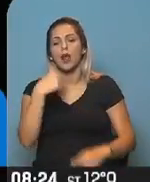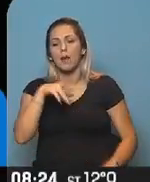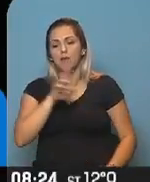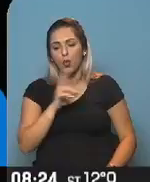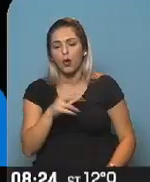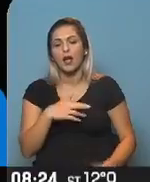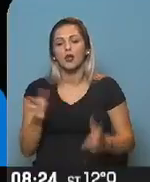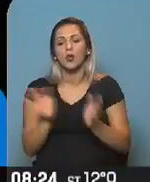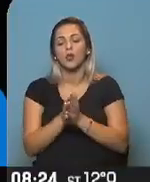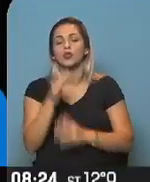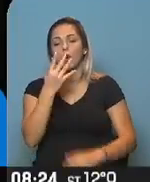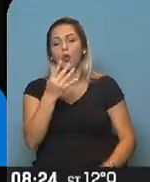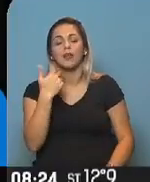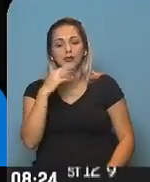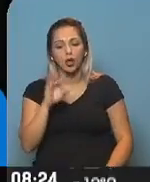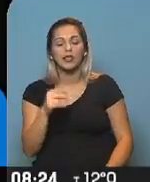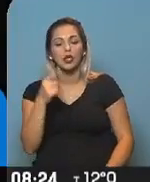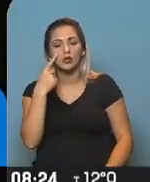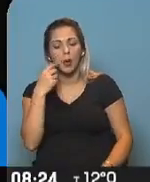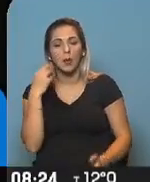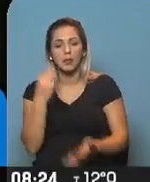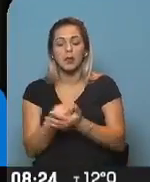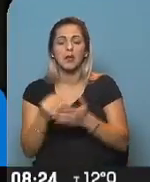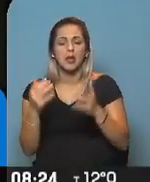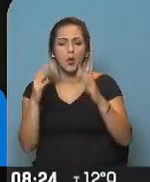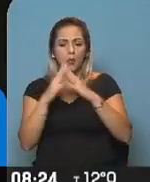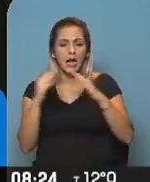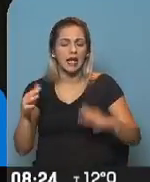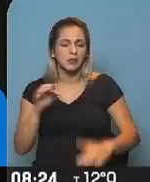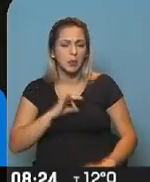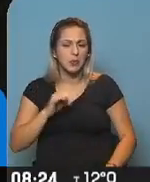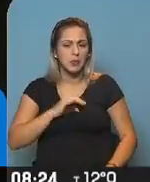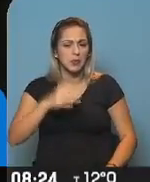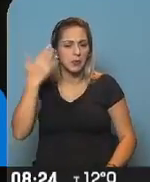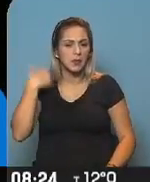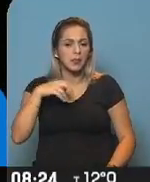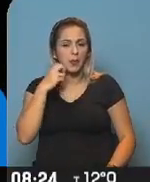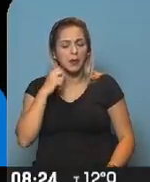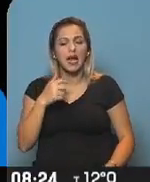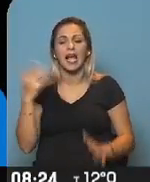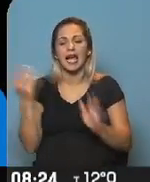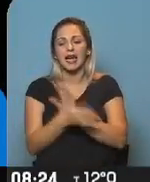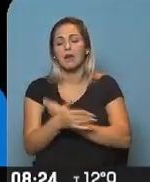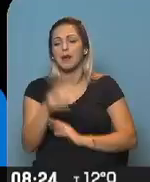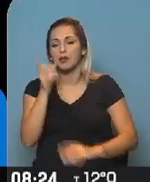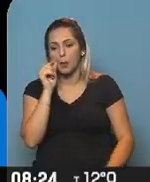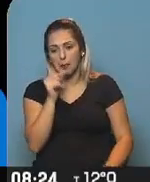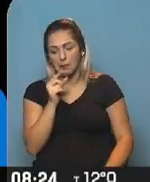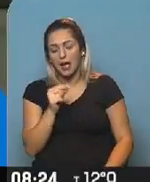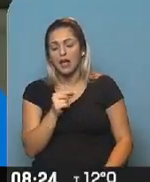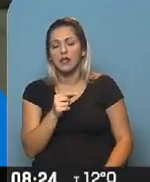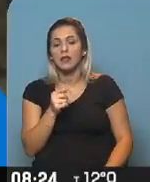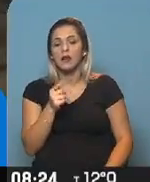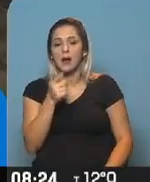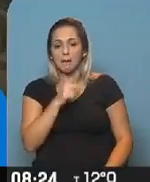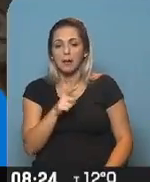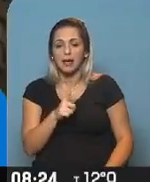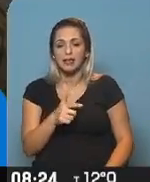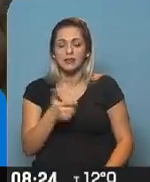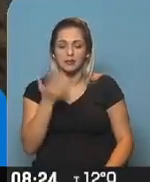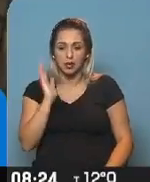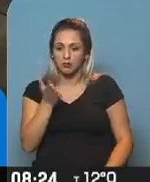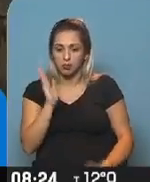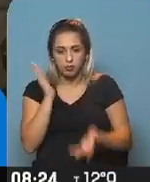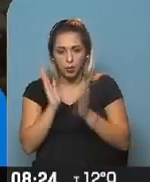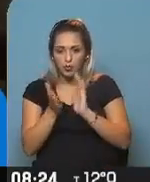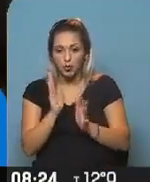y sus 4 hijos se instalan en una vieja casona rural, escapando del padre, quien parece ser para el espectador un personaje súper violento. A